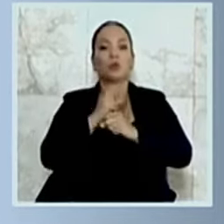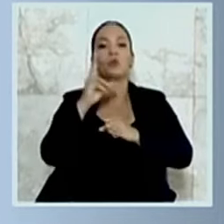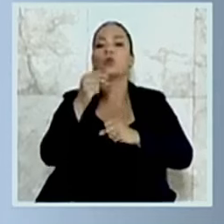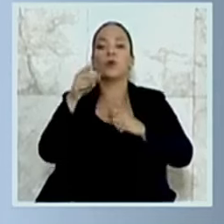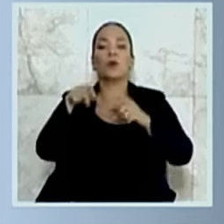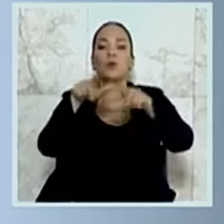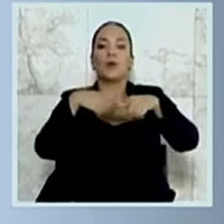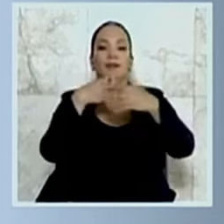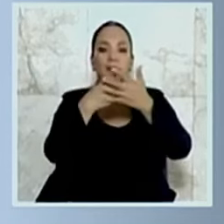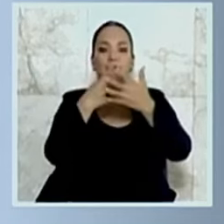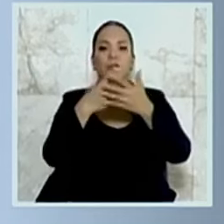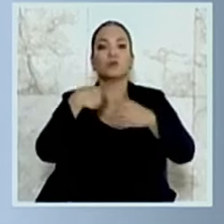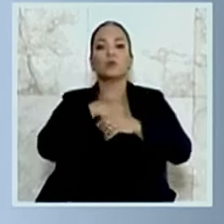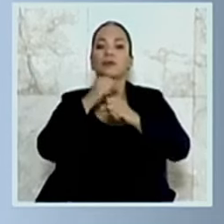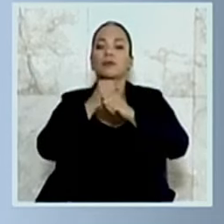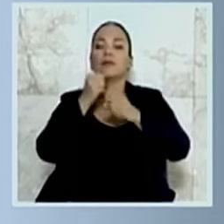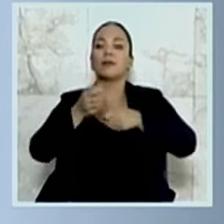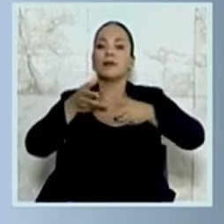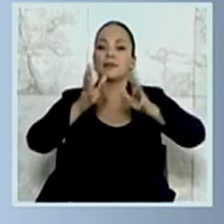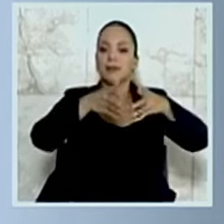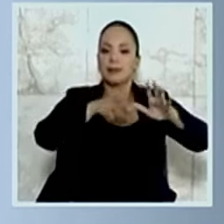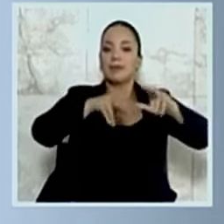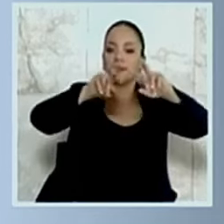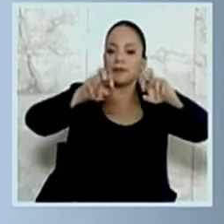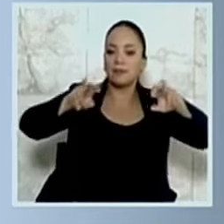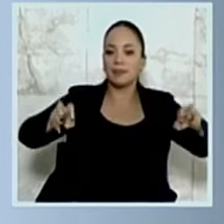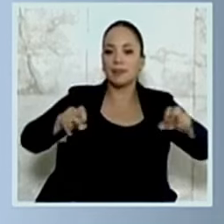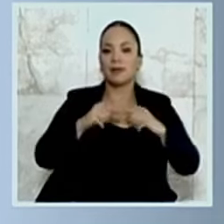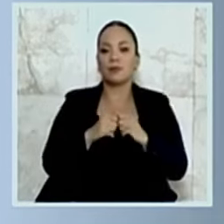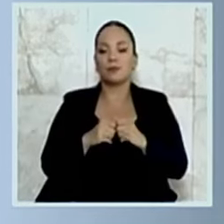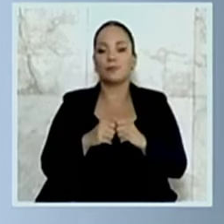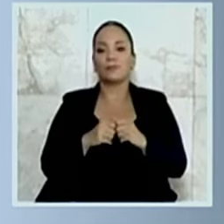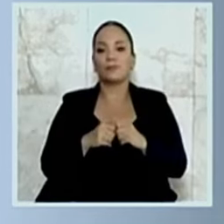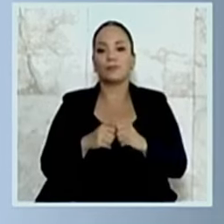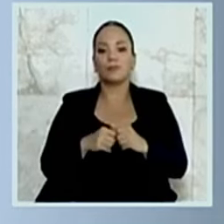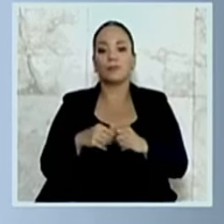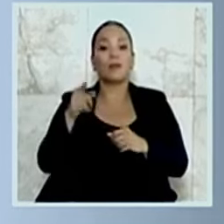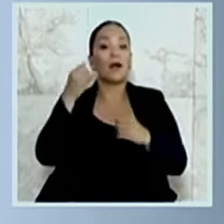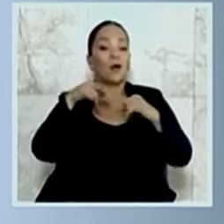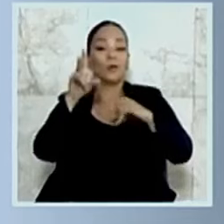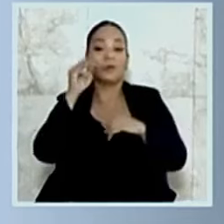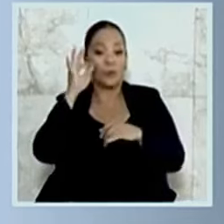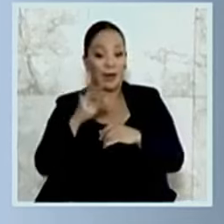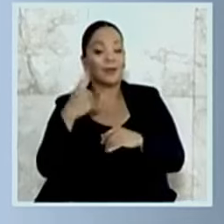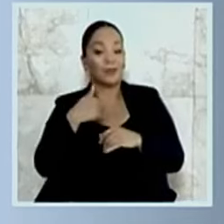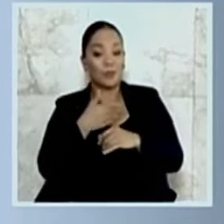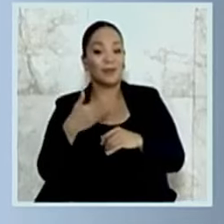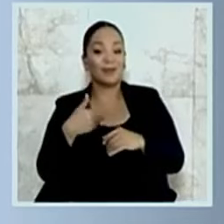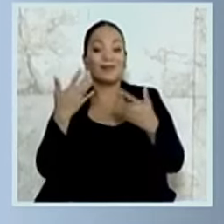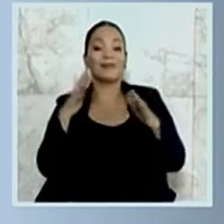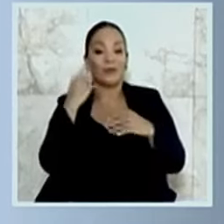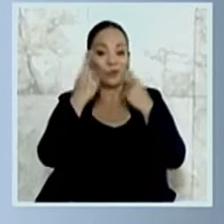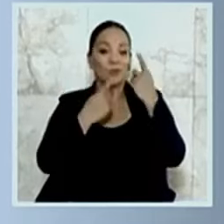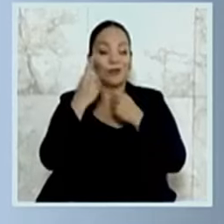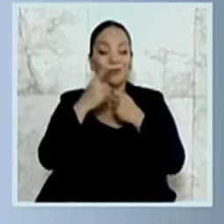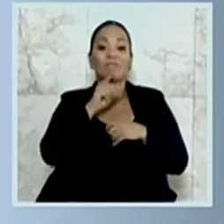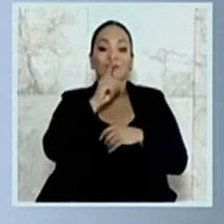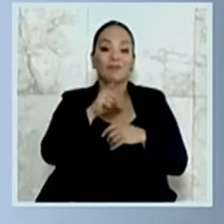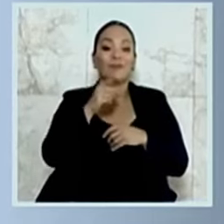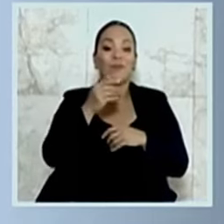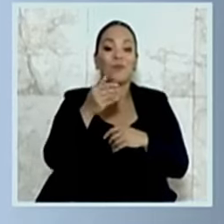monitoreo electrónico cometiendo delito. Es algo que le estamos haciendo énfasis, estamos trabajando no en los centros penales,